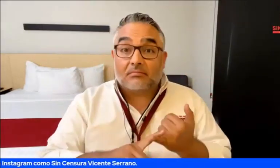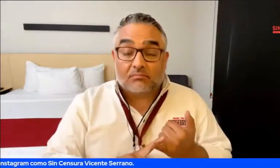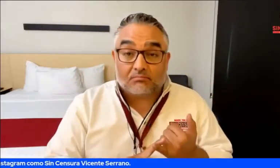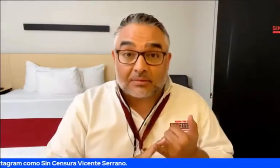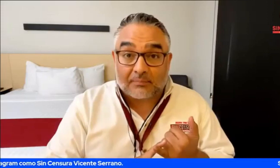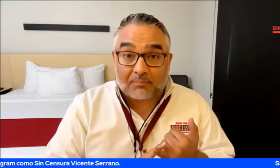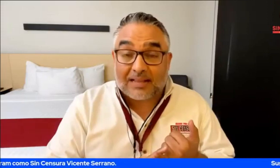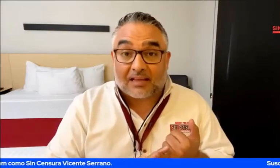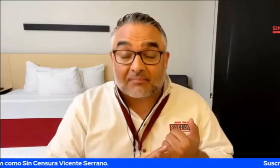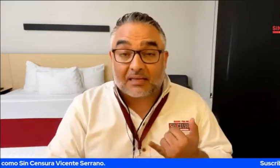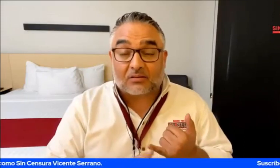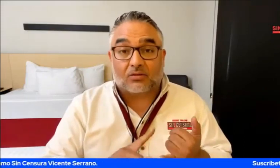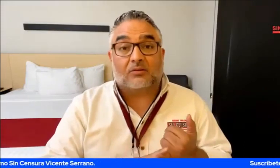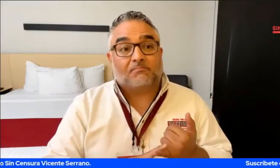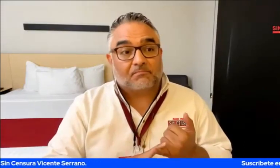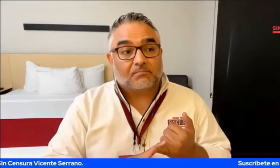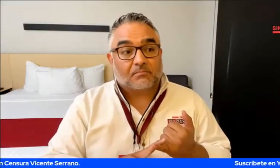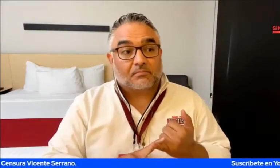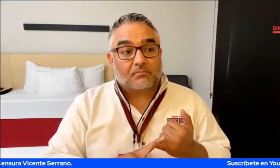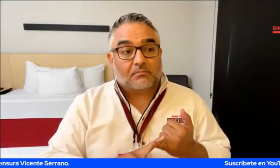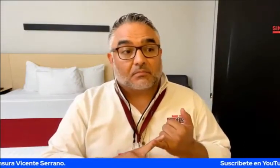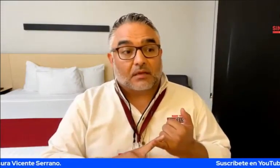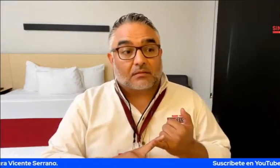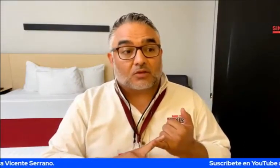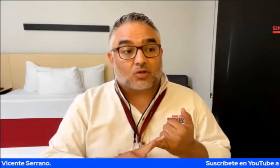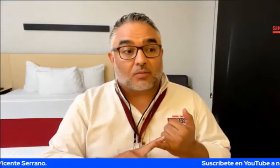entre mi planteamiento